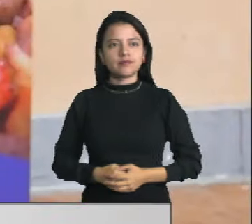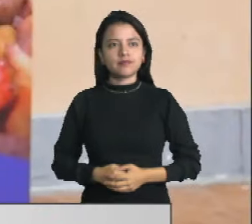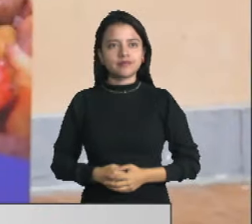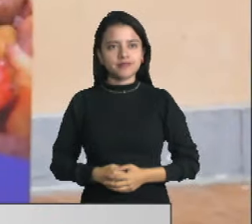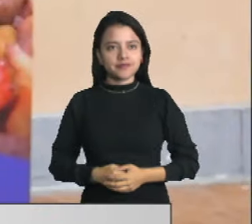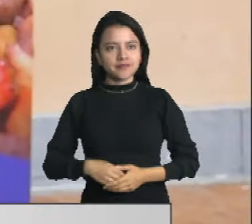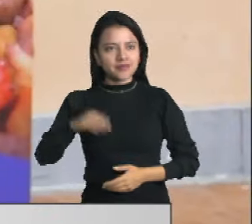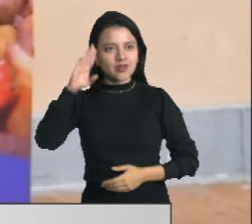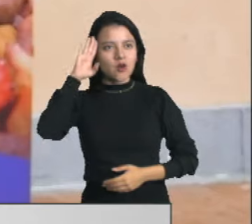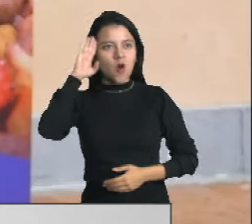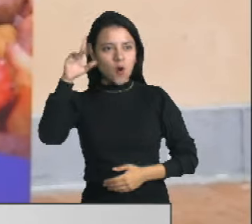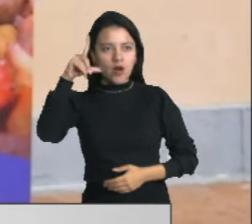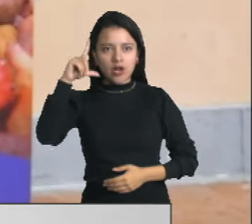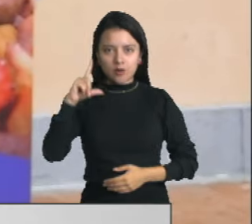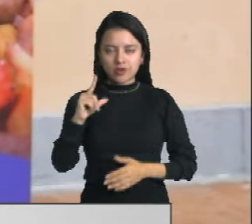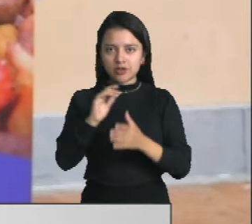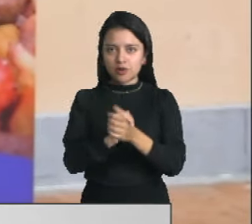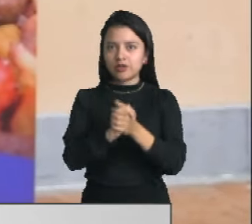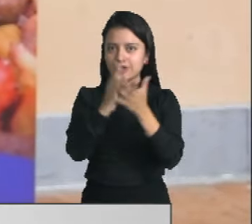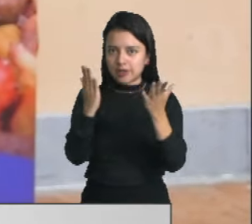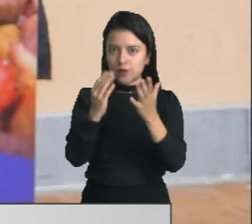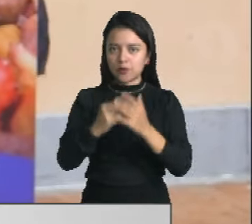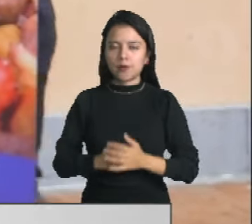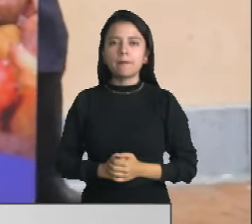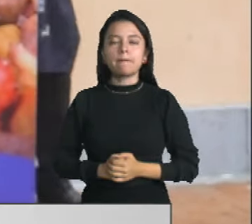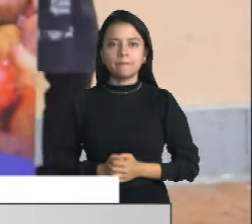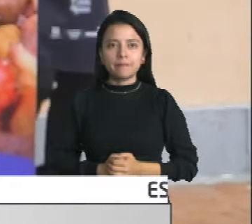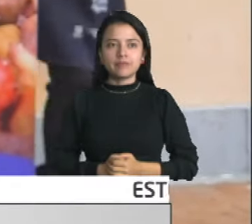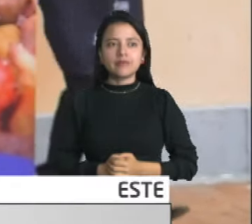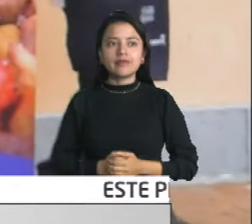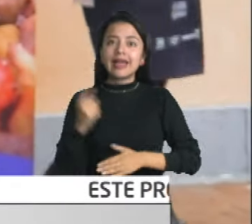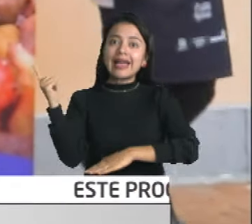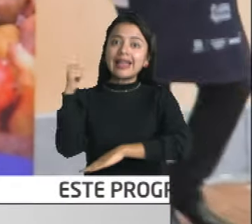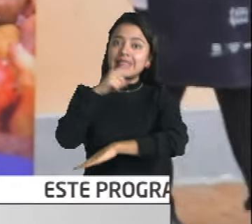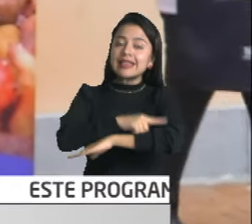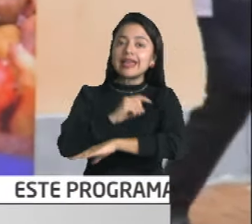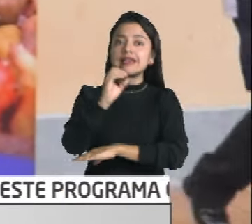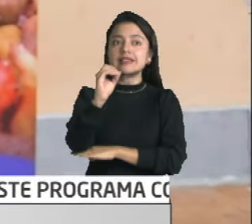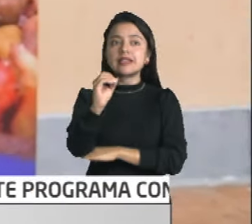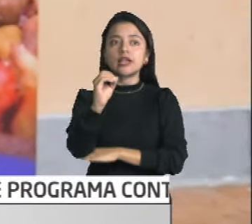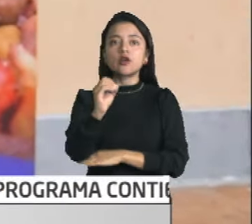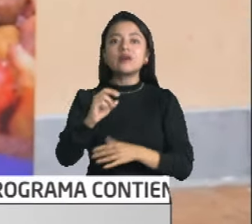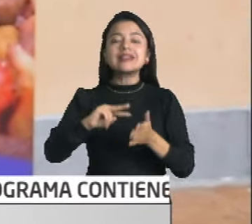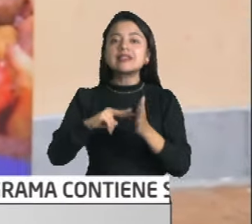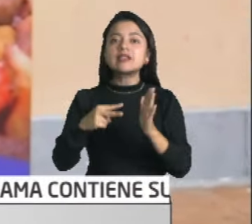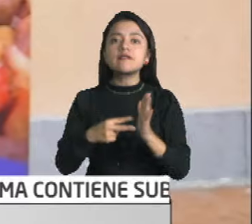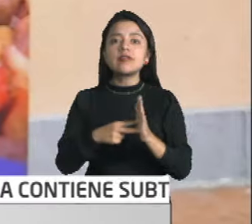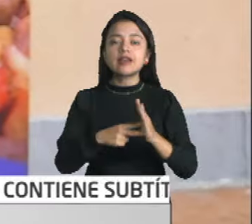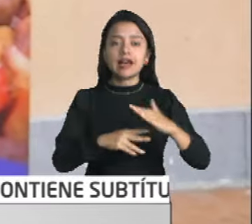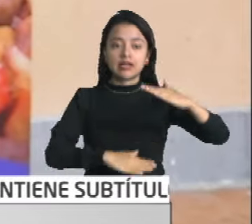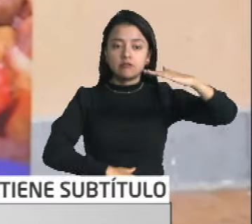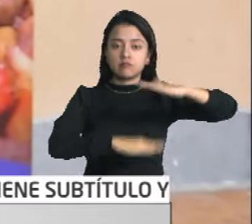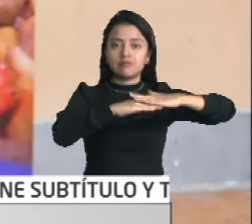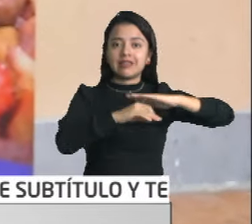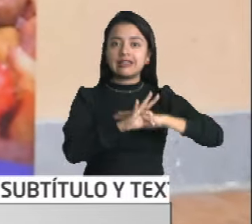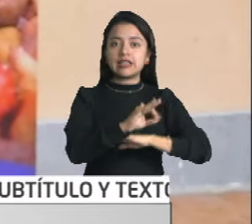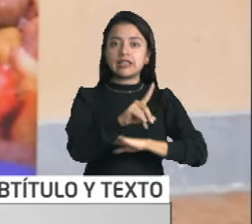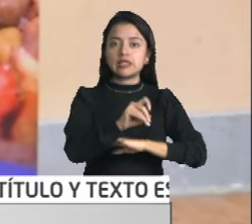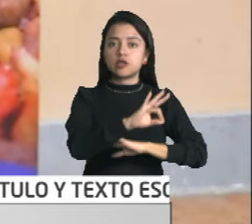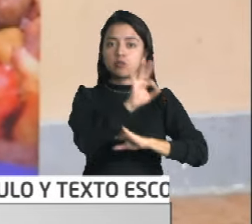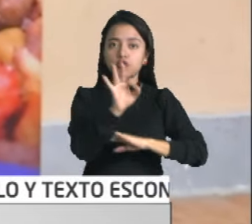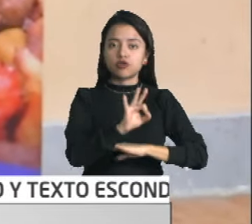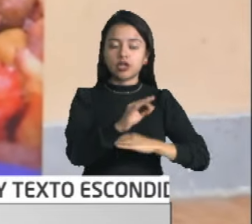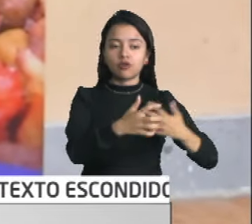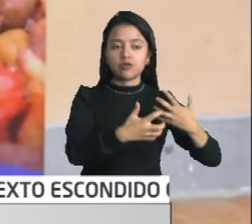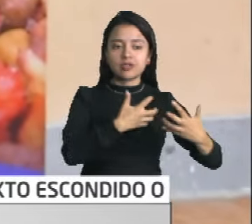Hola Luisa, cordial saludo para usted y para toda nuestra audiencia. Ese día cero llegará cuando los embalses alcancen un 36%, es decir, el sistema Chingaza,